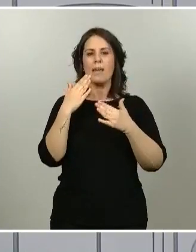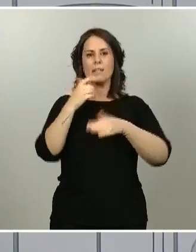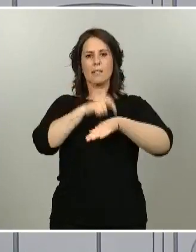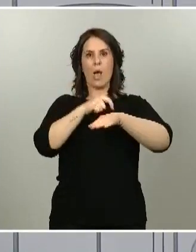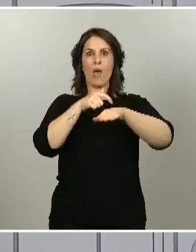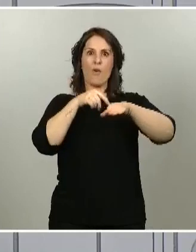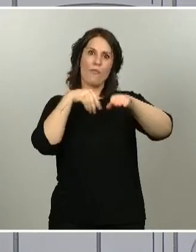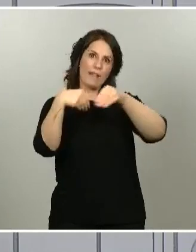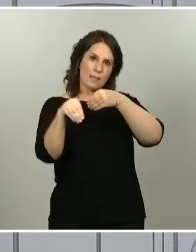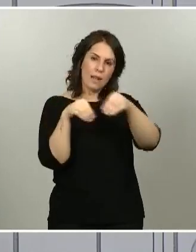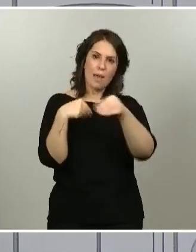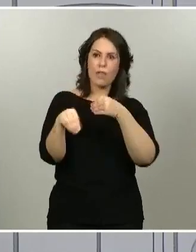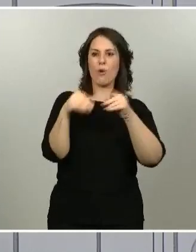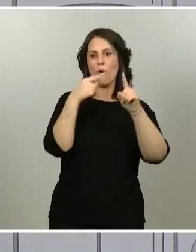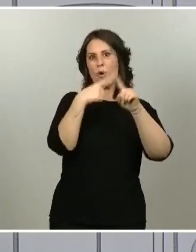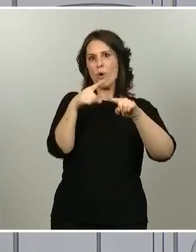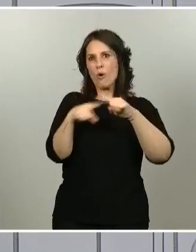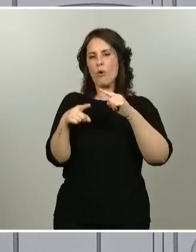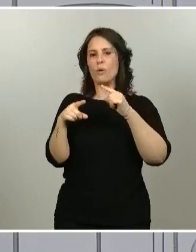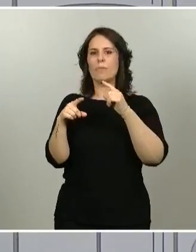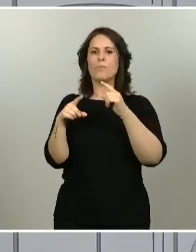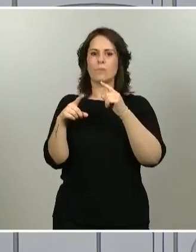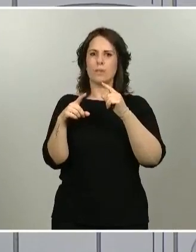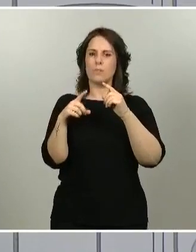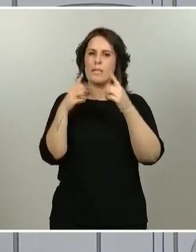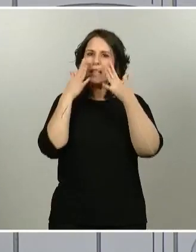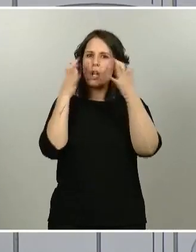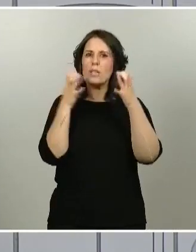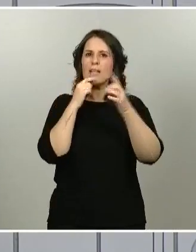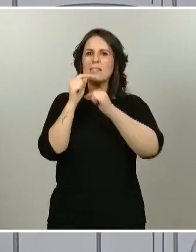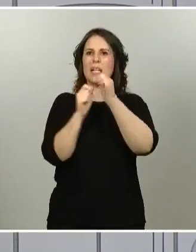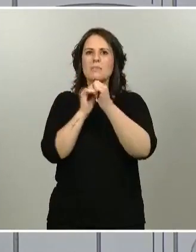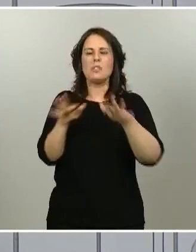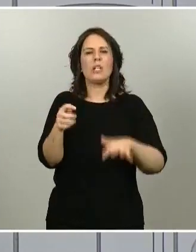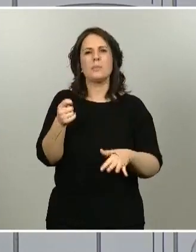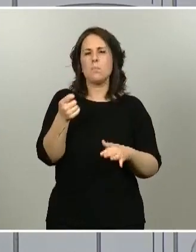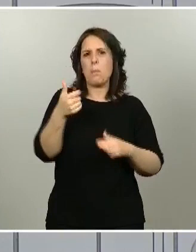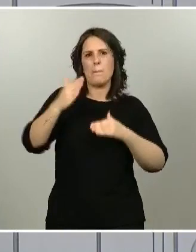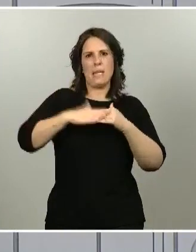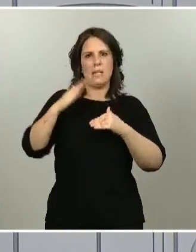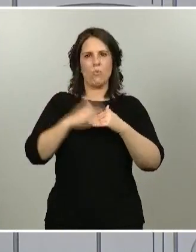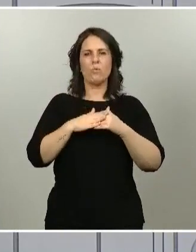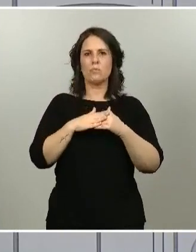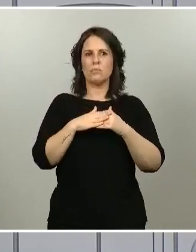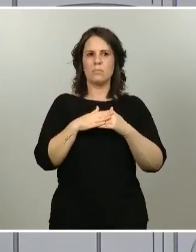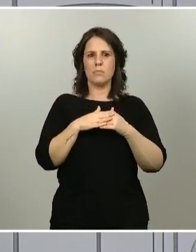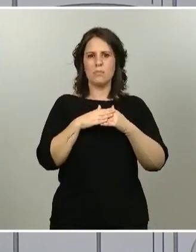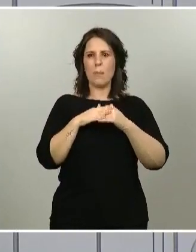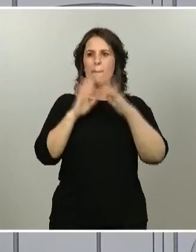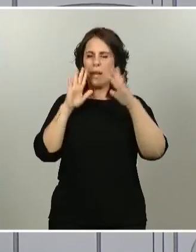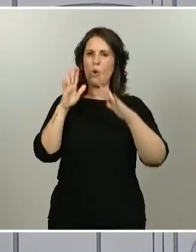situación de transmisión muy favorable, una transmisión muy baja que nos permite pensar que estamos en muy buena dirección.